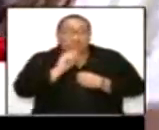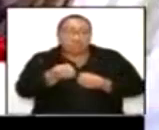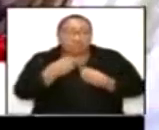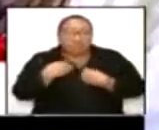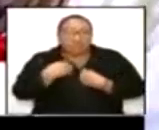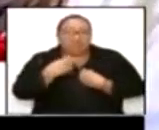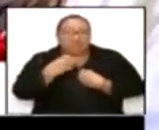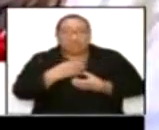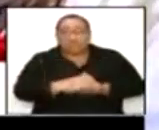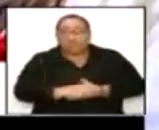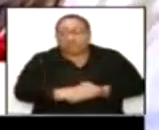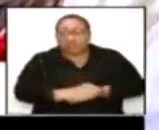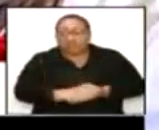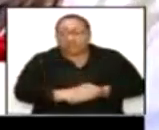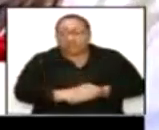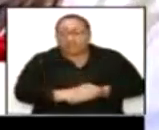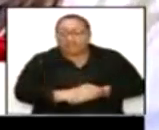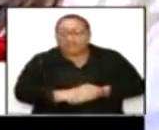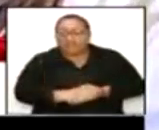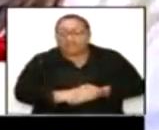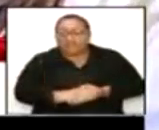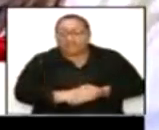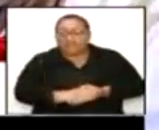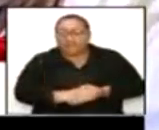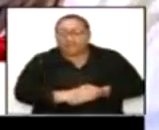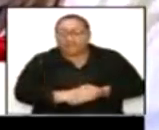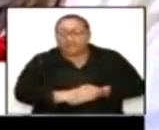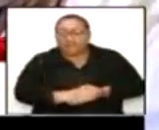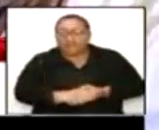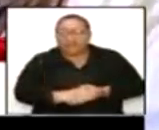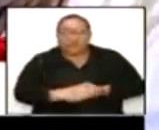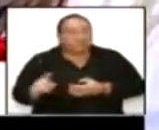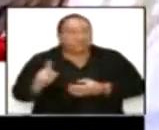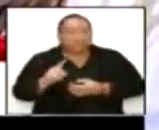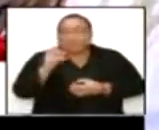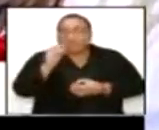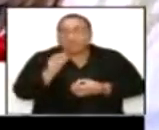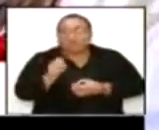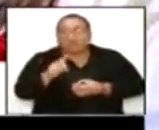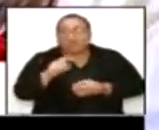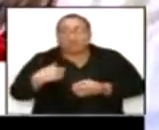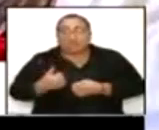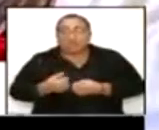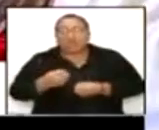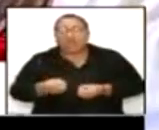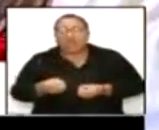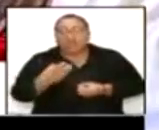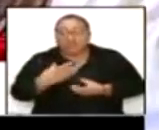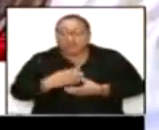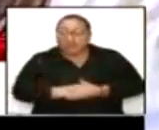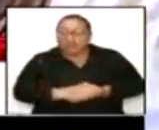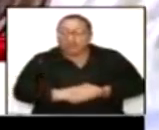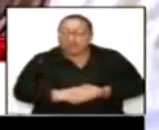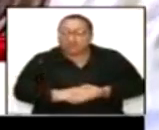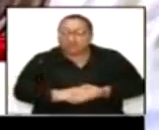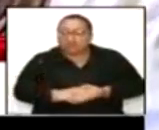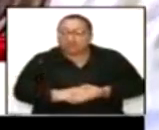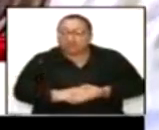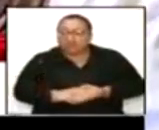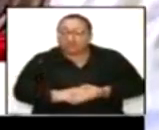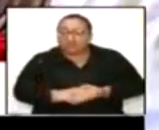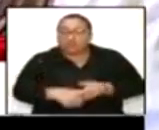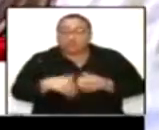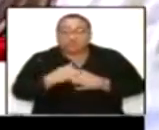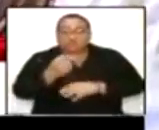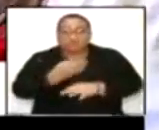nuestra cara descubierta, a todo el Perú. Presidente, no es exactamente como la señora representante de la Defensoría del Pueblo nos ha dicho.